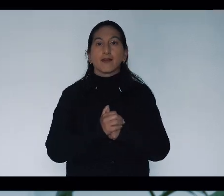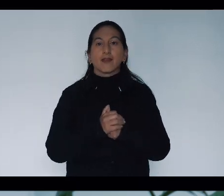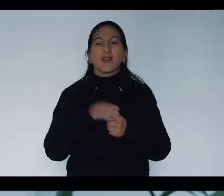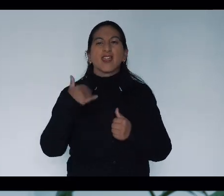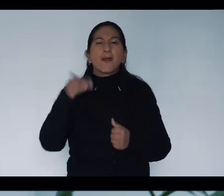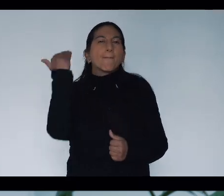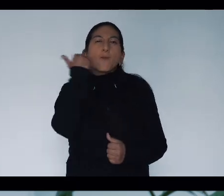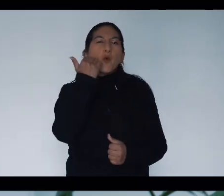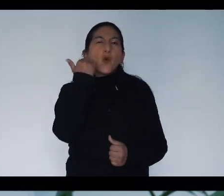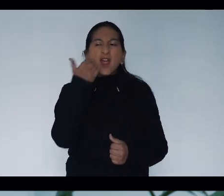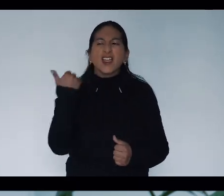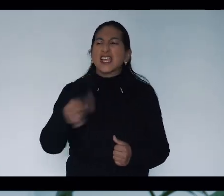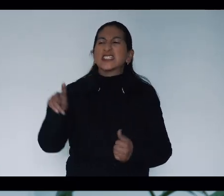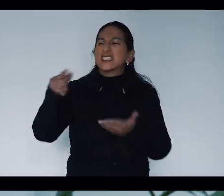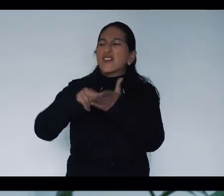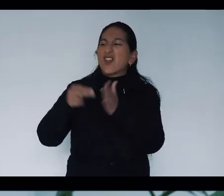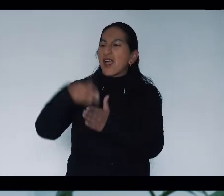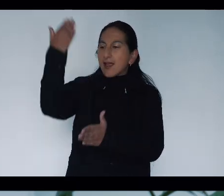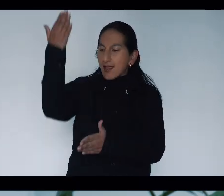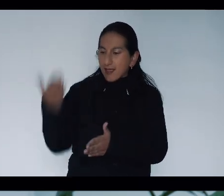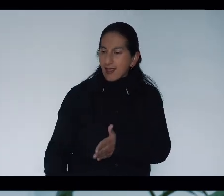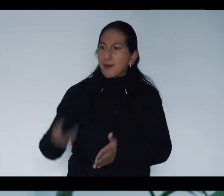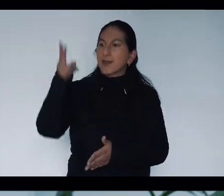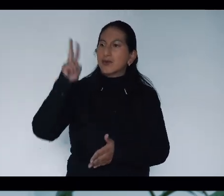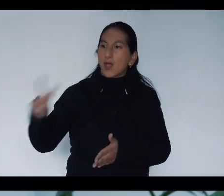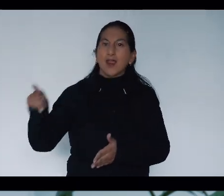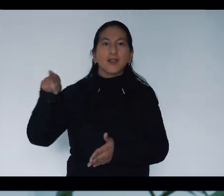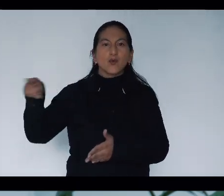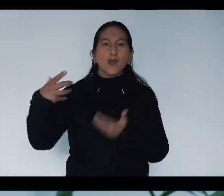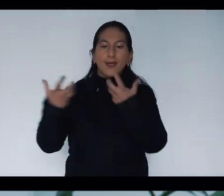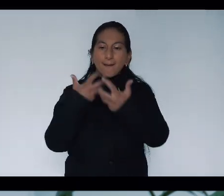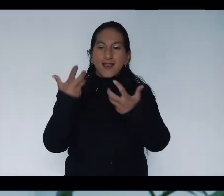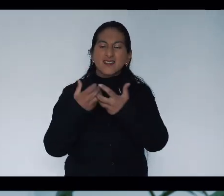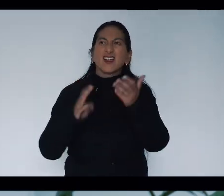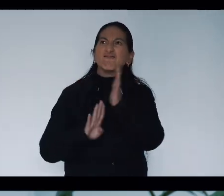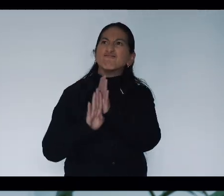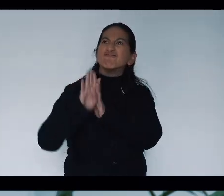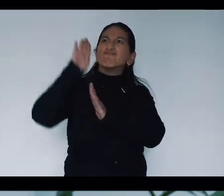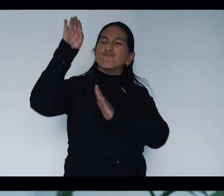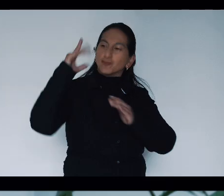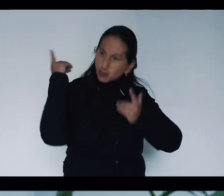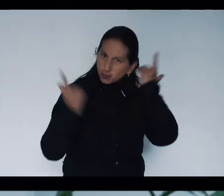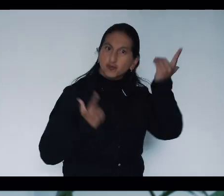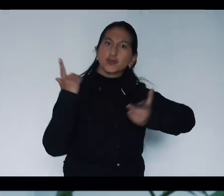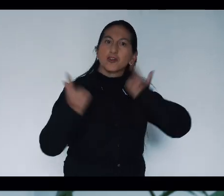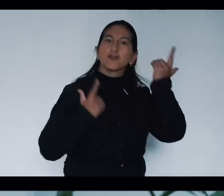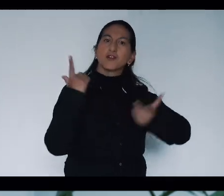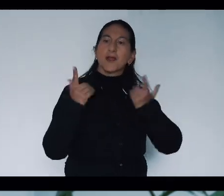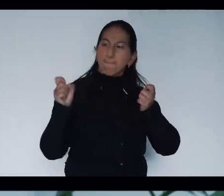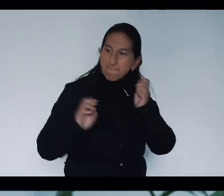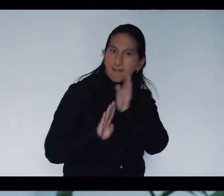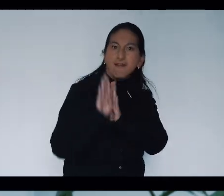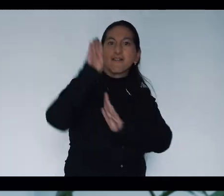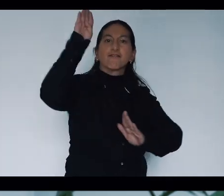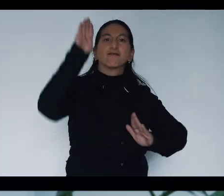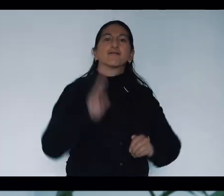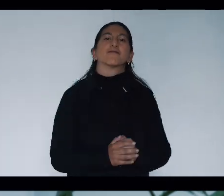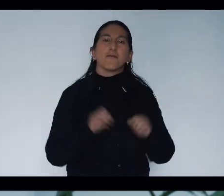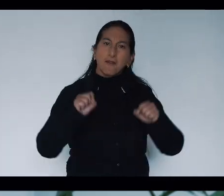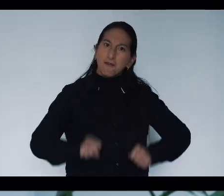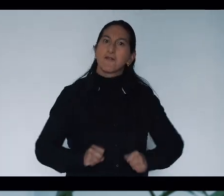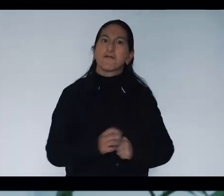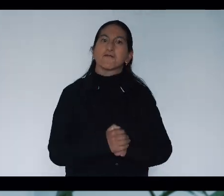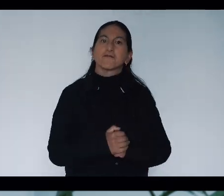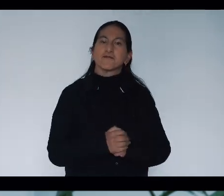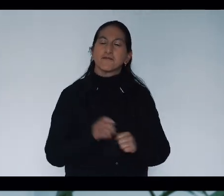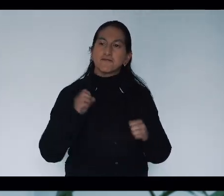la mujer venezolana, es una mujer emprendedora, es una mujer guerrera, es una mujer luchona, es una mujer echada para adelante. Tanto es así